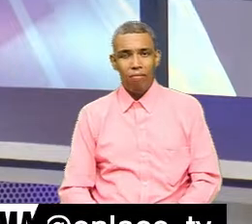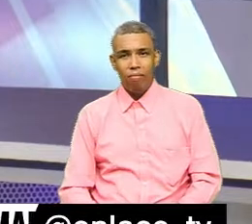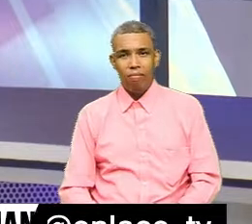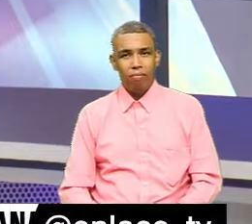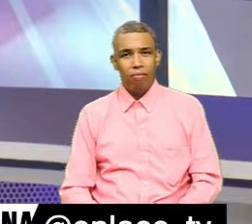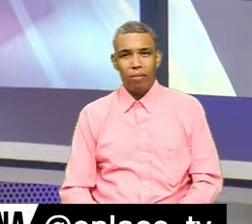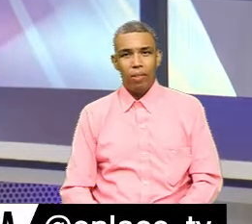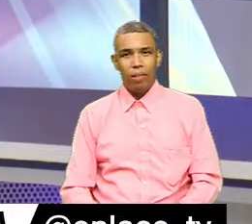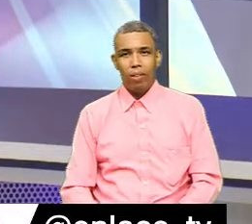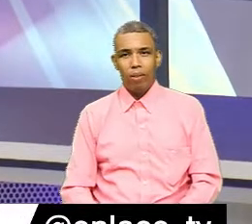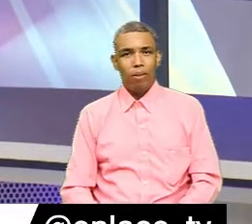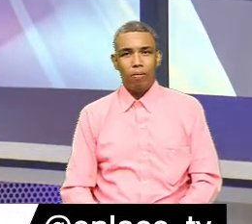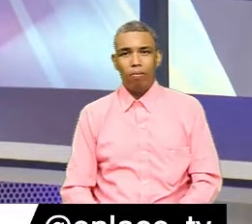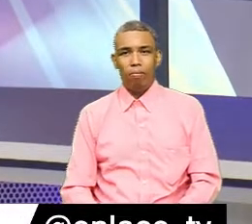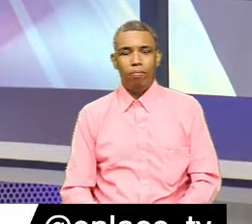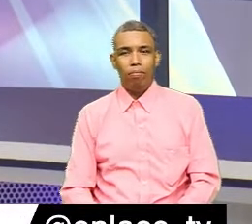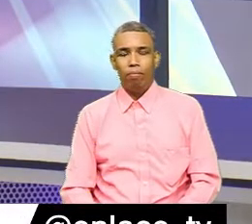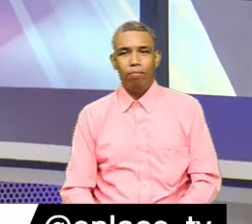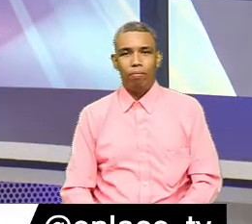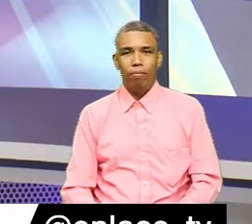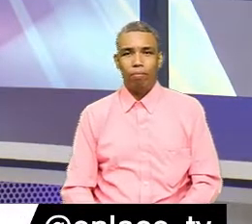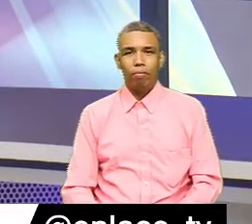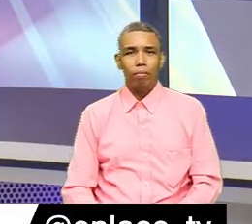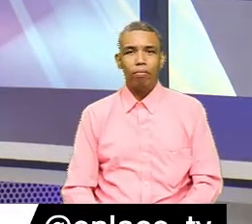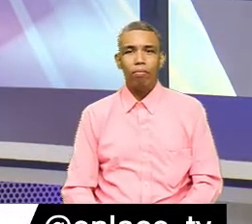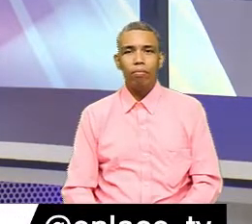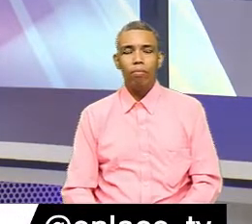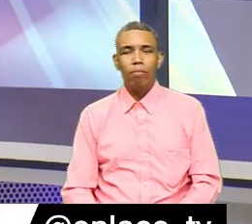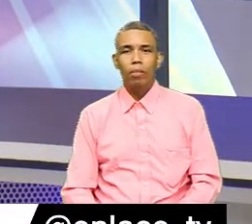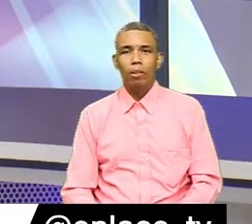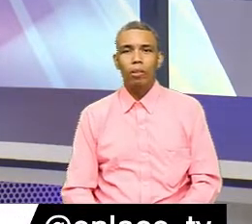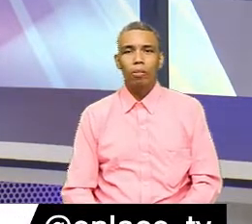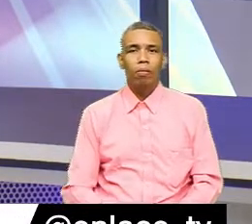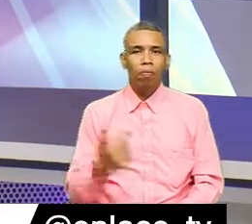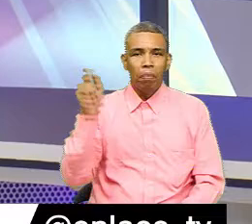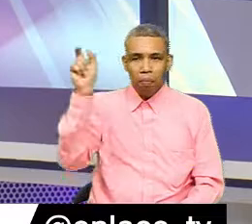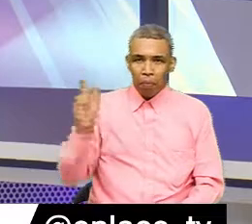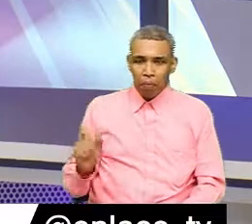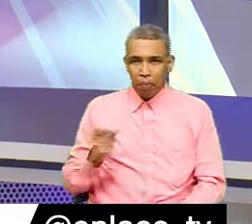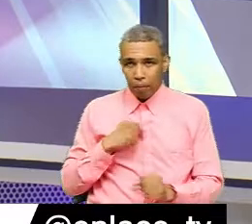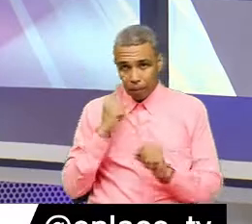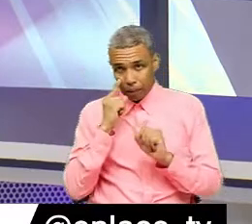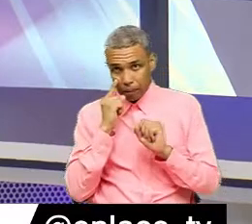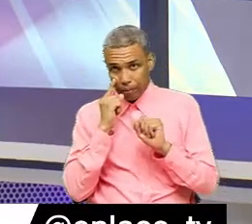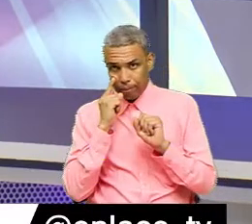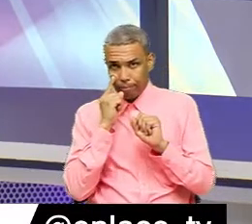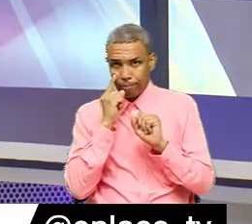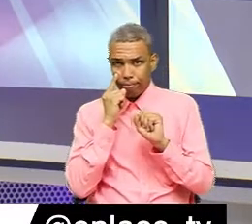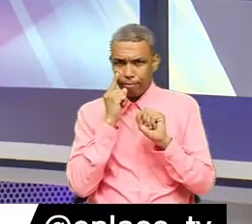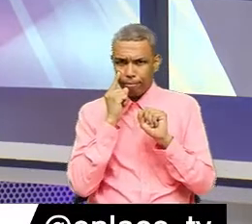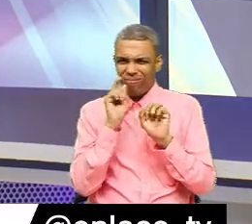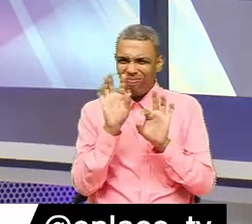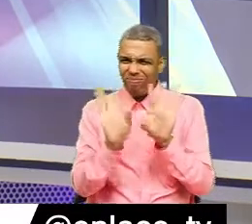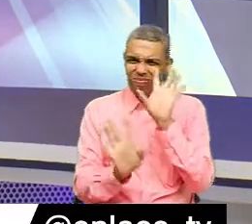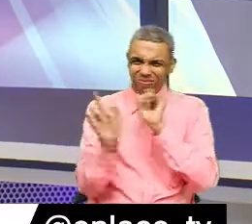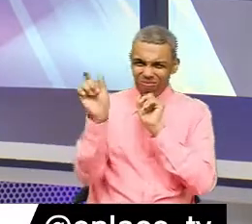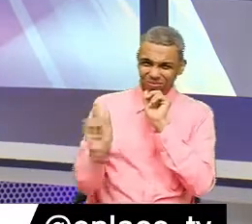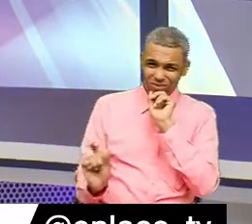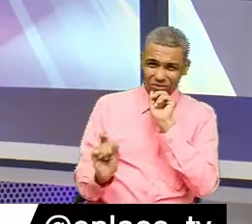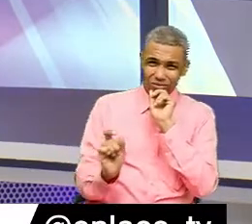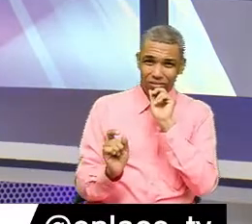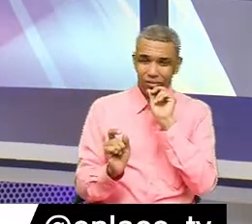En otras noticias, la Universitaria de Investigación y Desarrollo se encuentra de celebración en su semana universitaria. En esa oportunidad